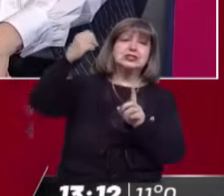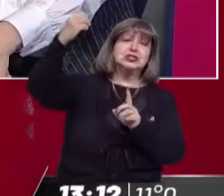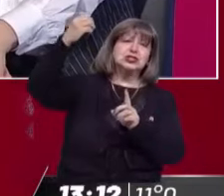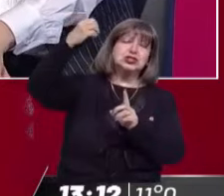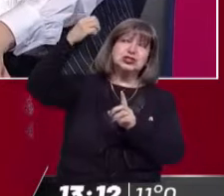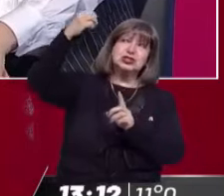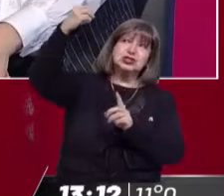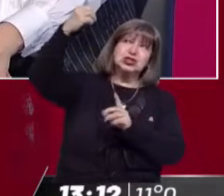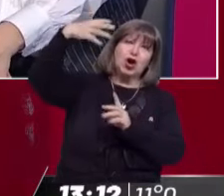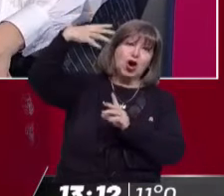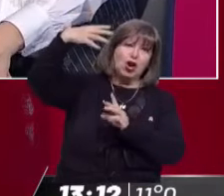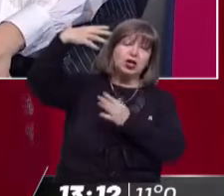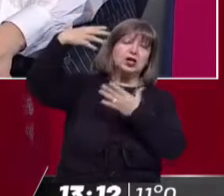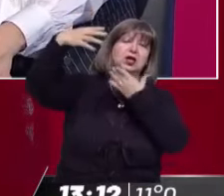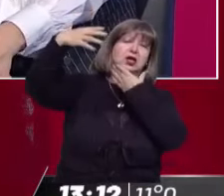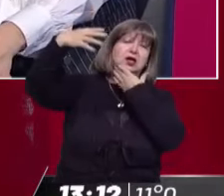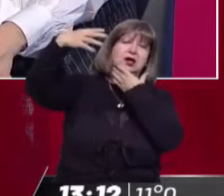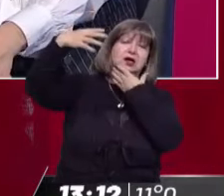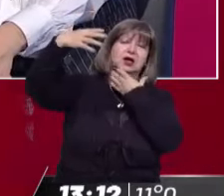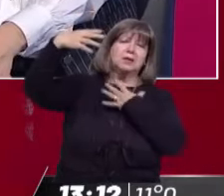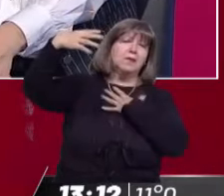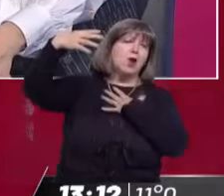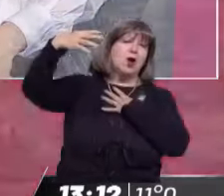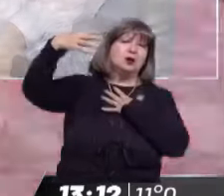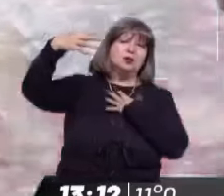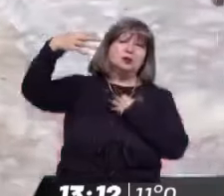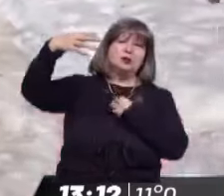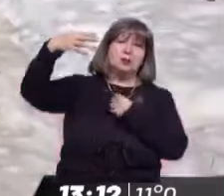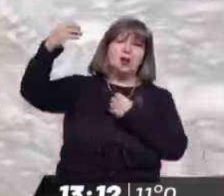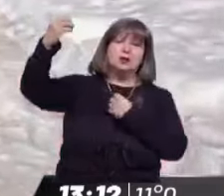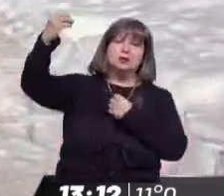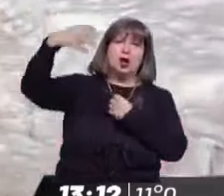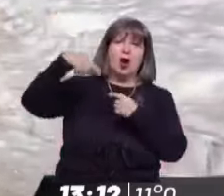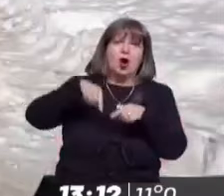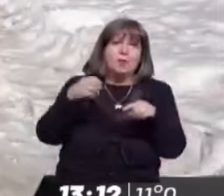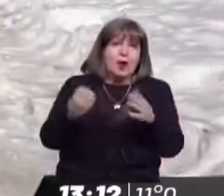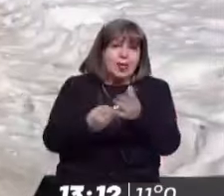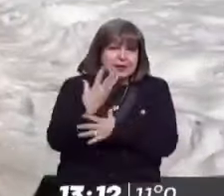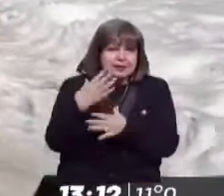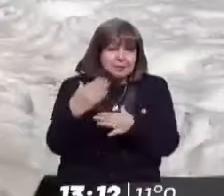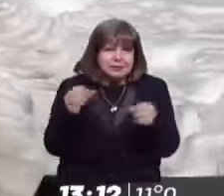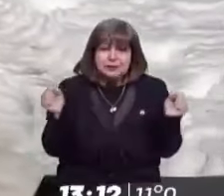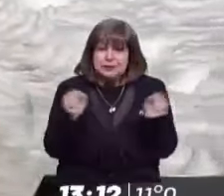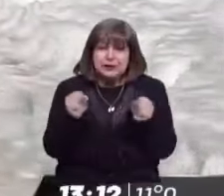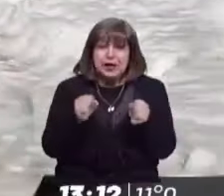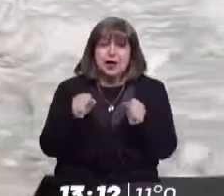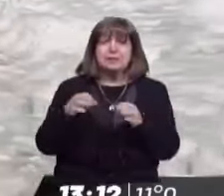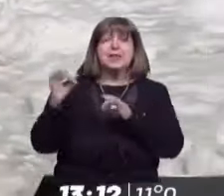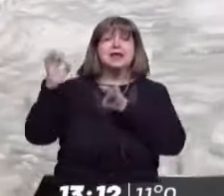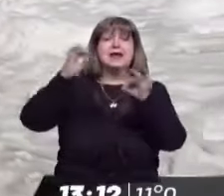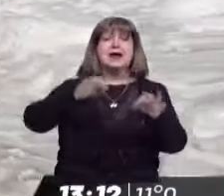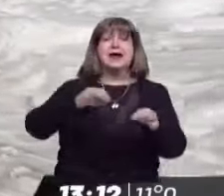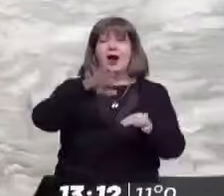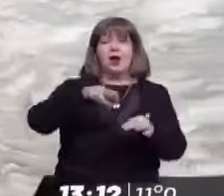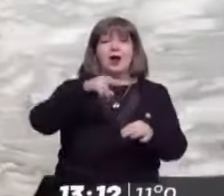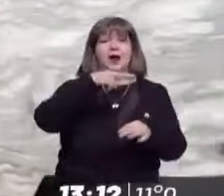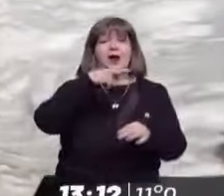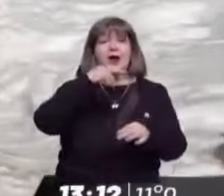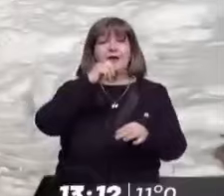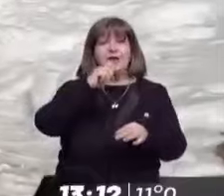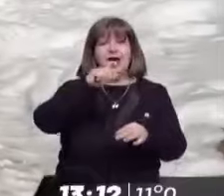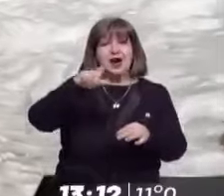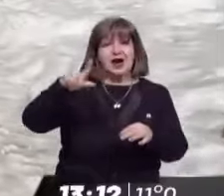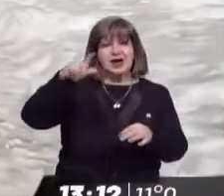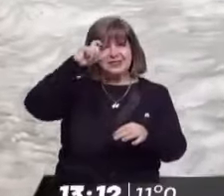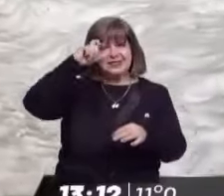Por algo le dicen el poncho de los pobres, porque empieza a salir el sol y ya no tenemos frío, nos morimos de frío esta mañana. Venimos hasta Vallecitos, y ya les voy a contar dónde